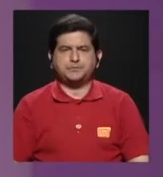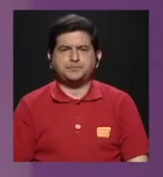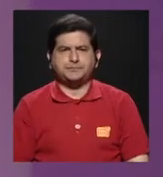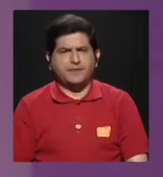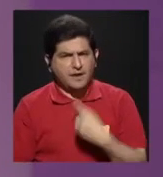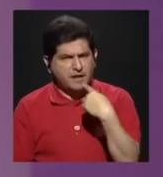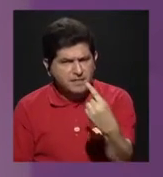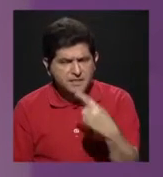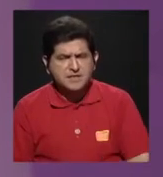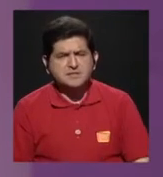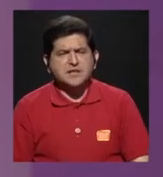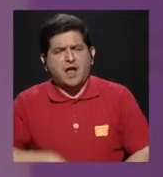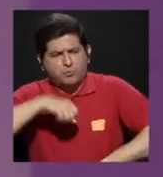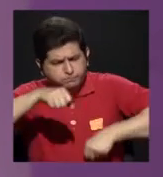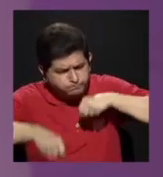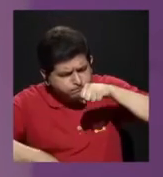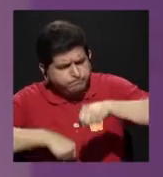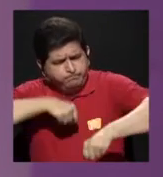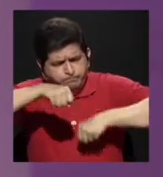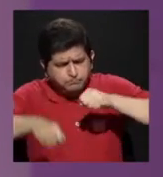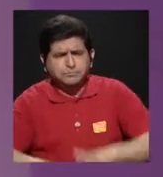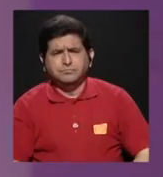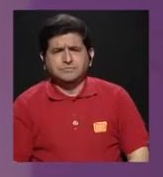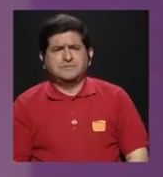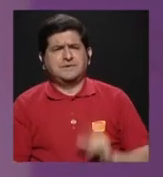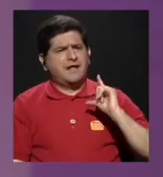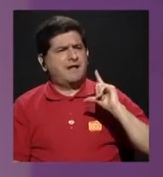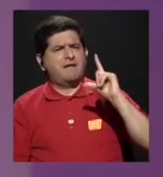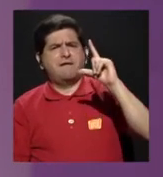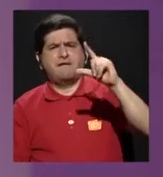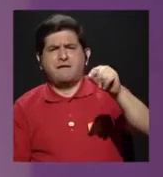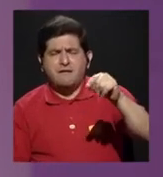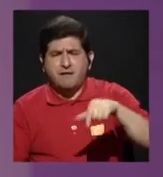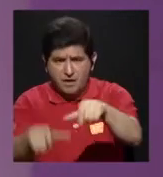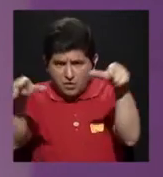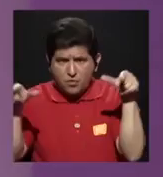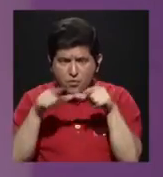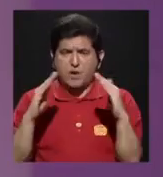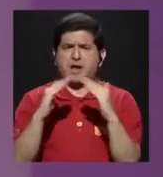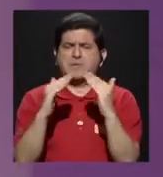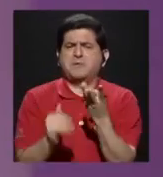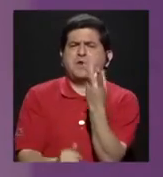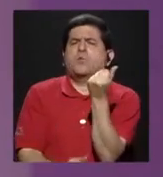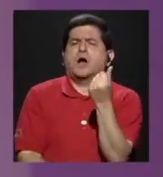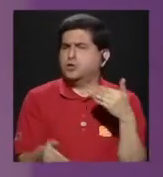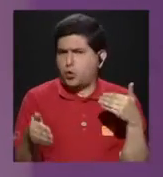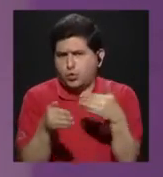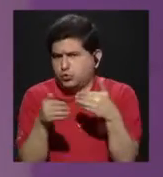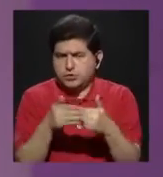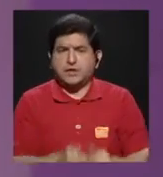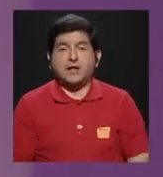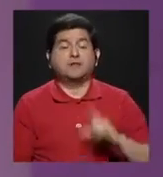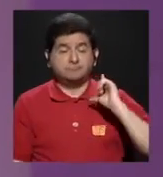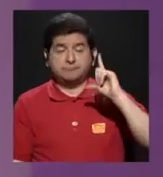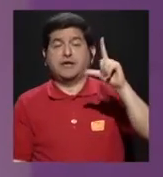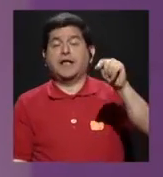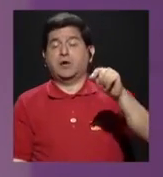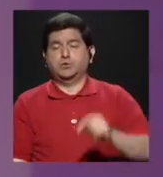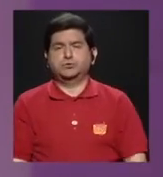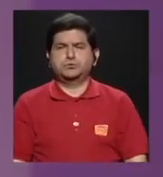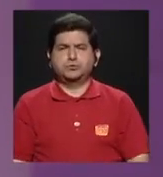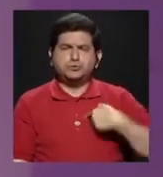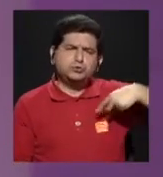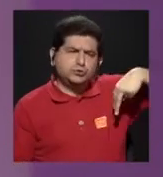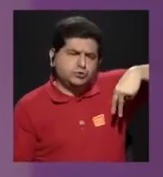Dice que tiene que movilizarse en bicicleta. ¿A qué distancia vive usted del manglar? ¿Es cerca o...? No, es largo. A